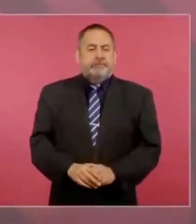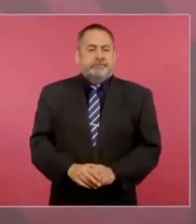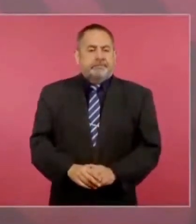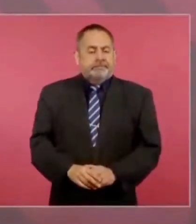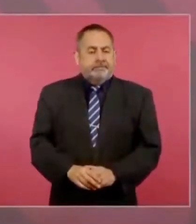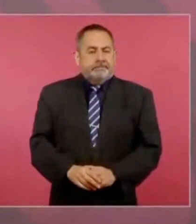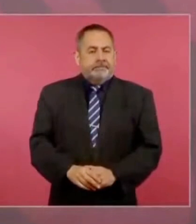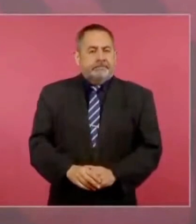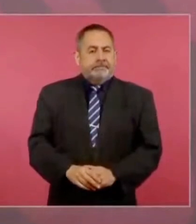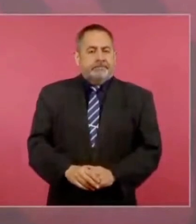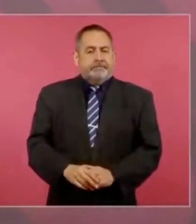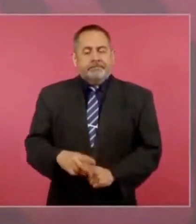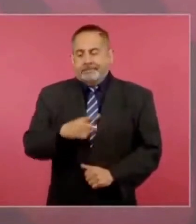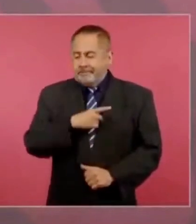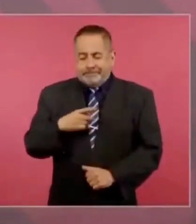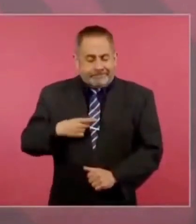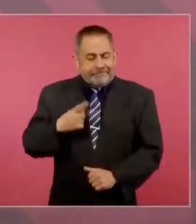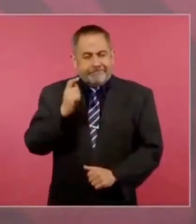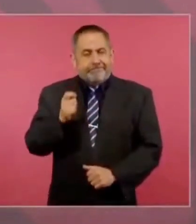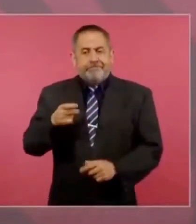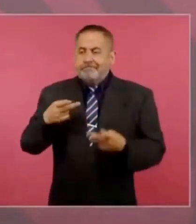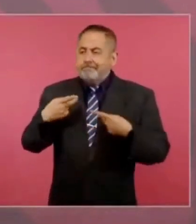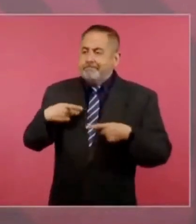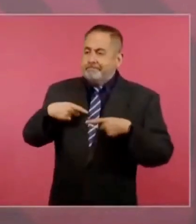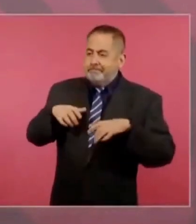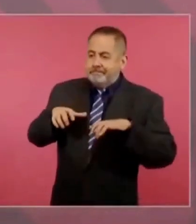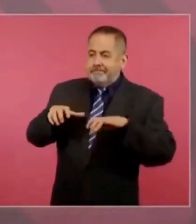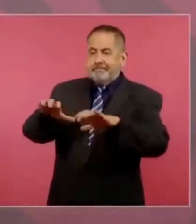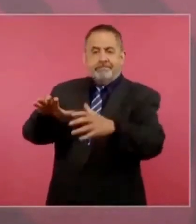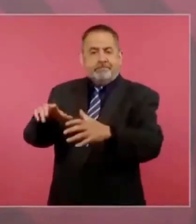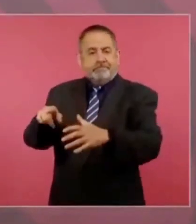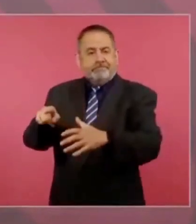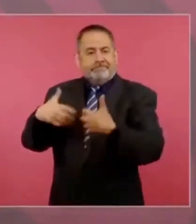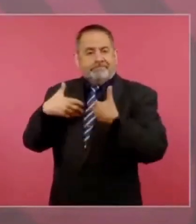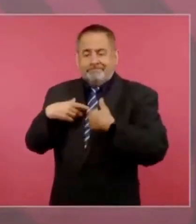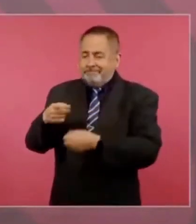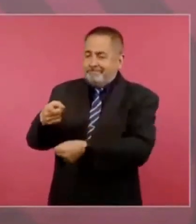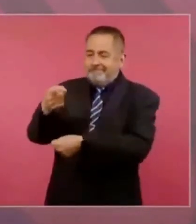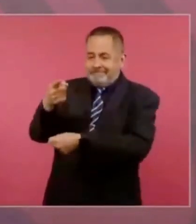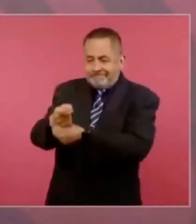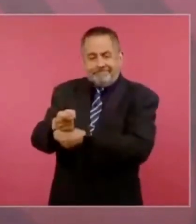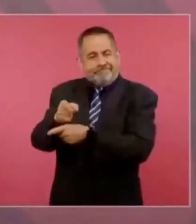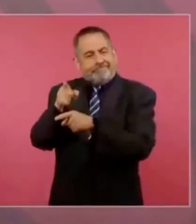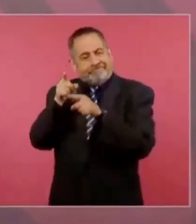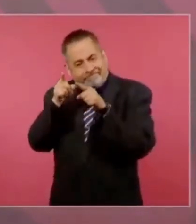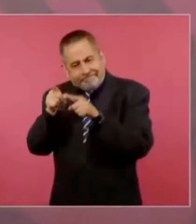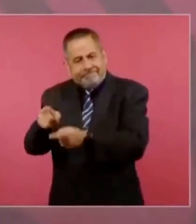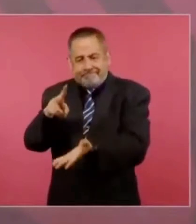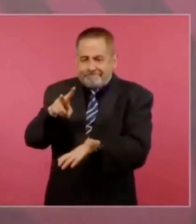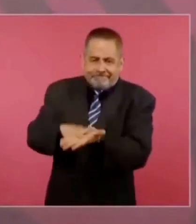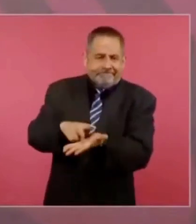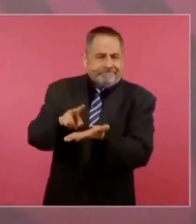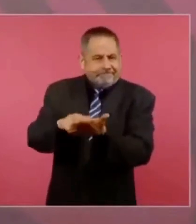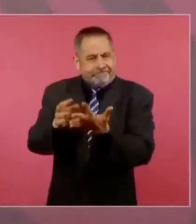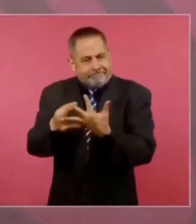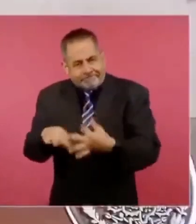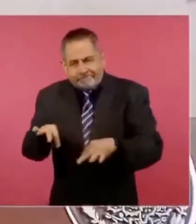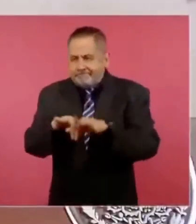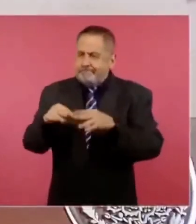entender que el pueblo es el actor principal en la vida pública de